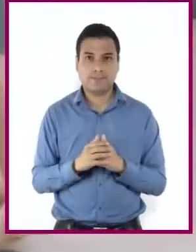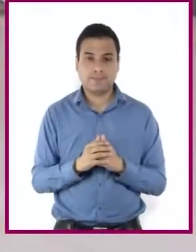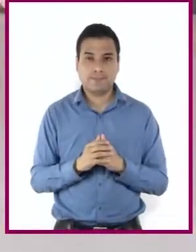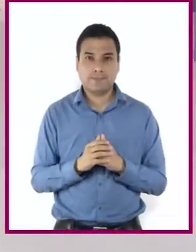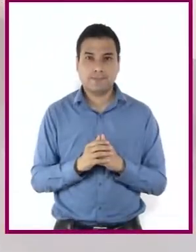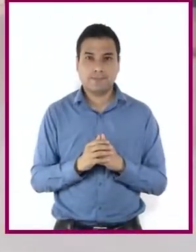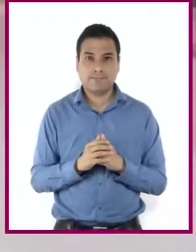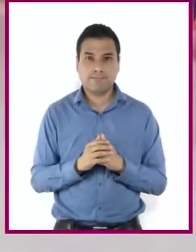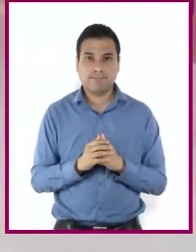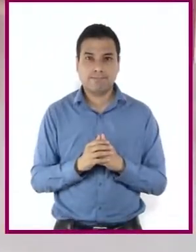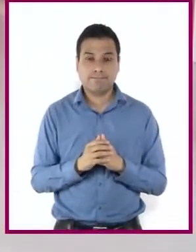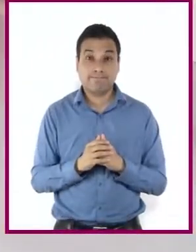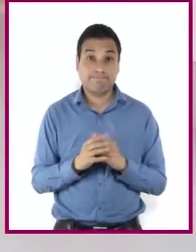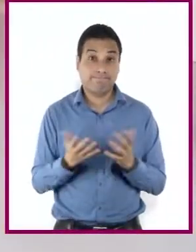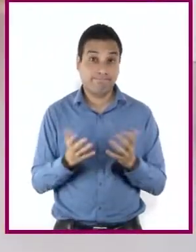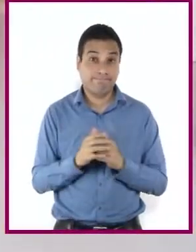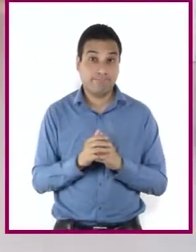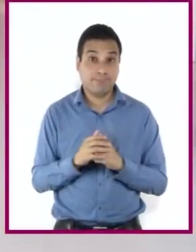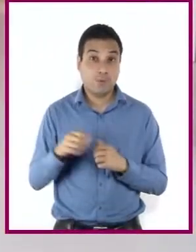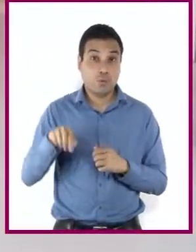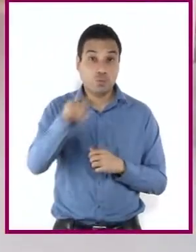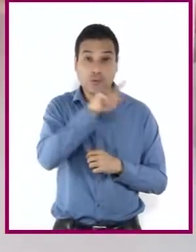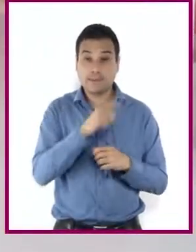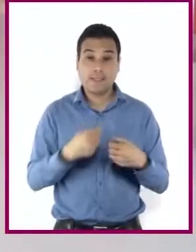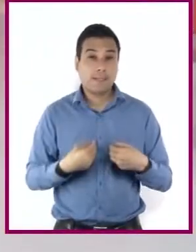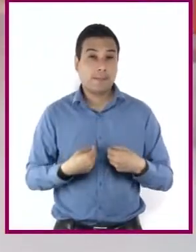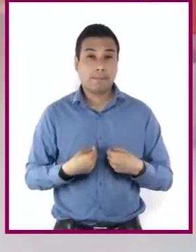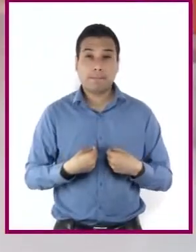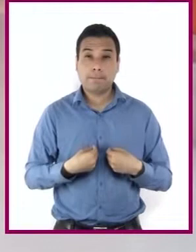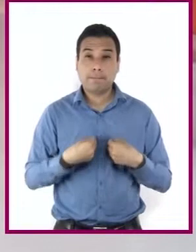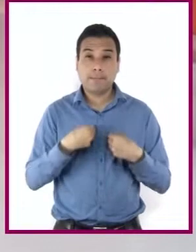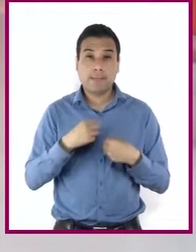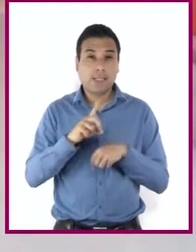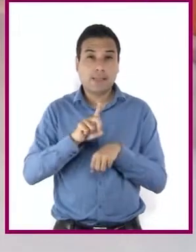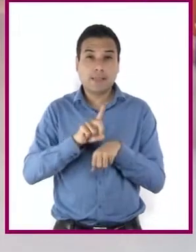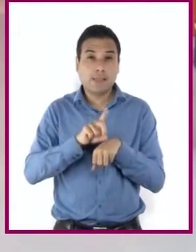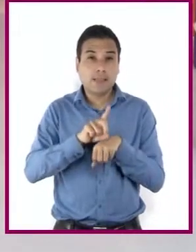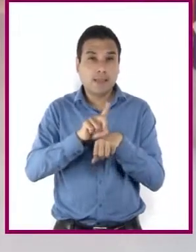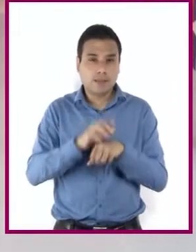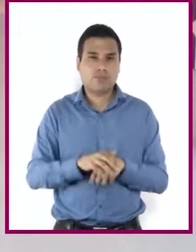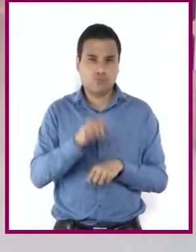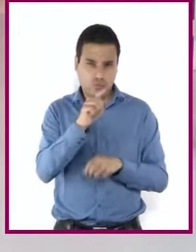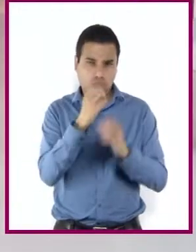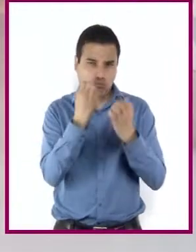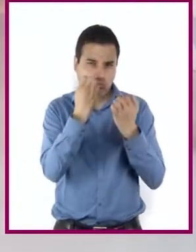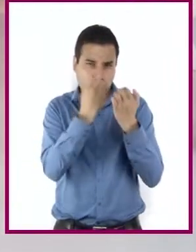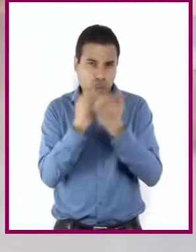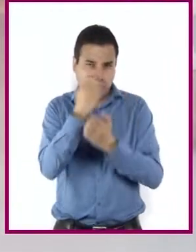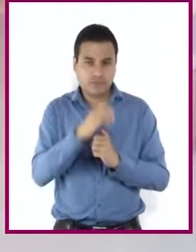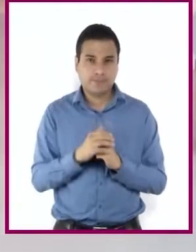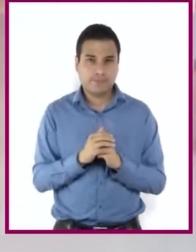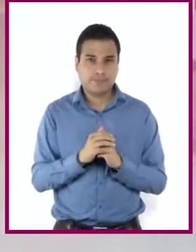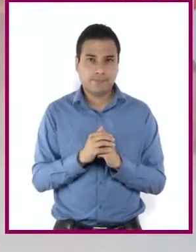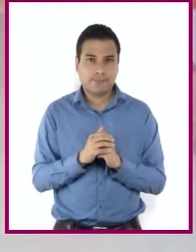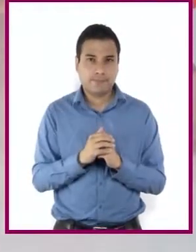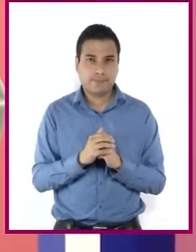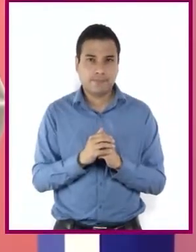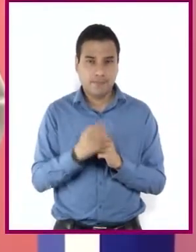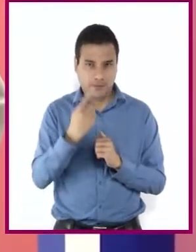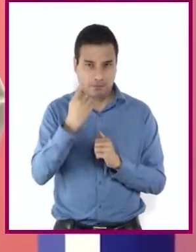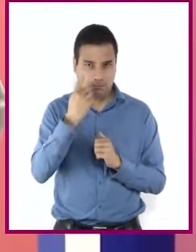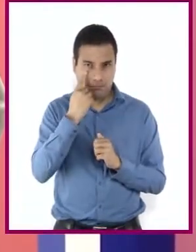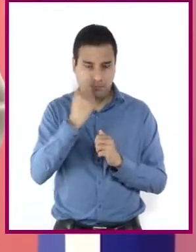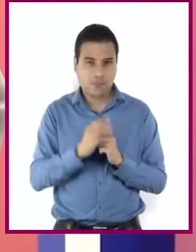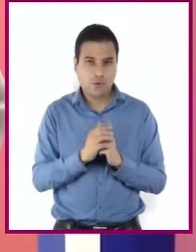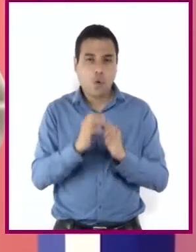Seguramente en su vida cotidiana han tenido la oportunidad de hacer autoevaluaciones. Yo he tenido la oportunidad de